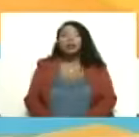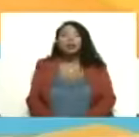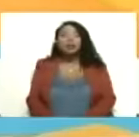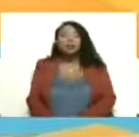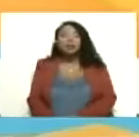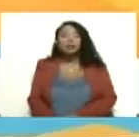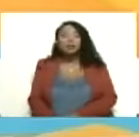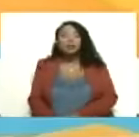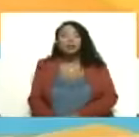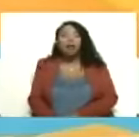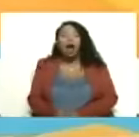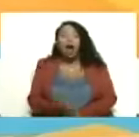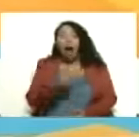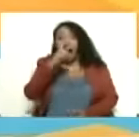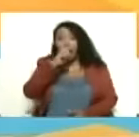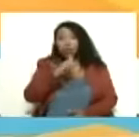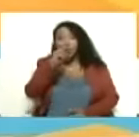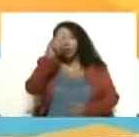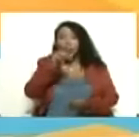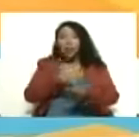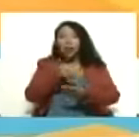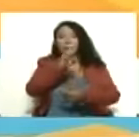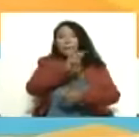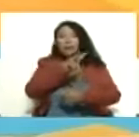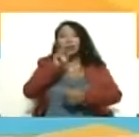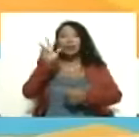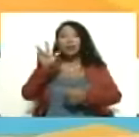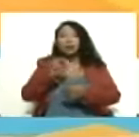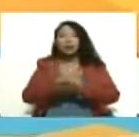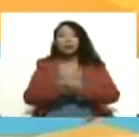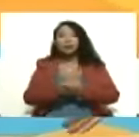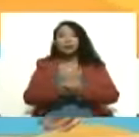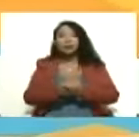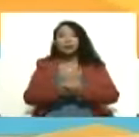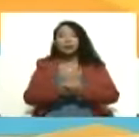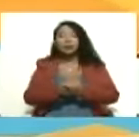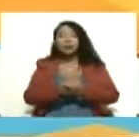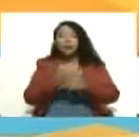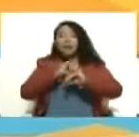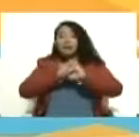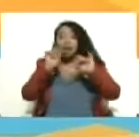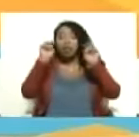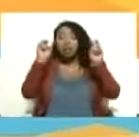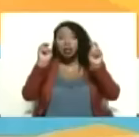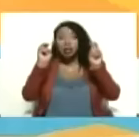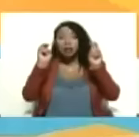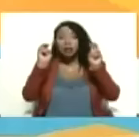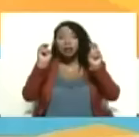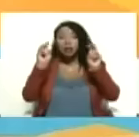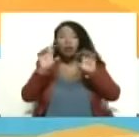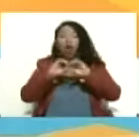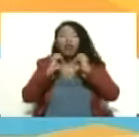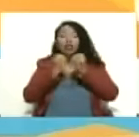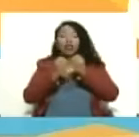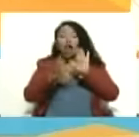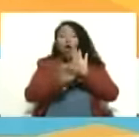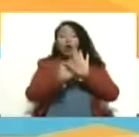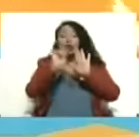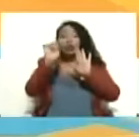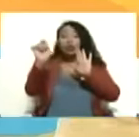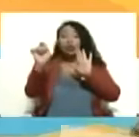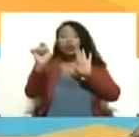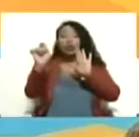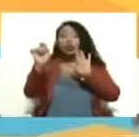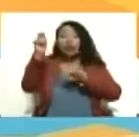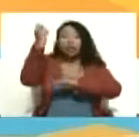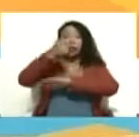diciembre del año 2023 zanjado el asunto por la sala constitucional de el